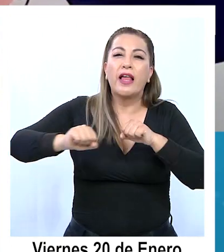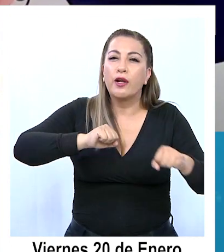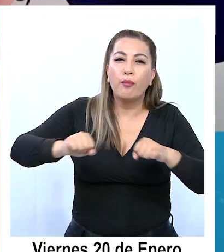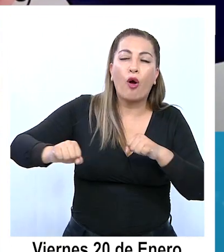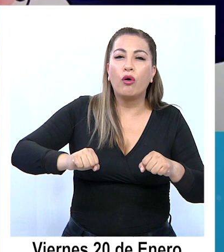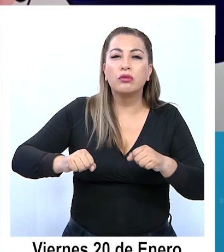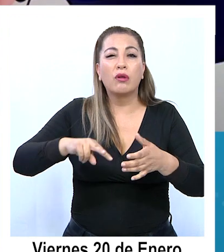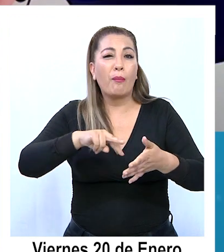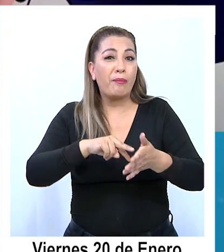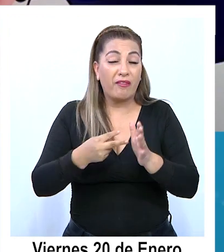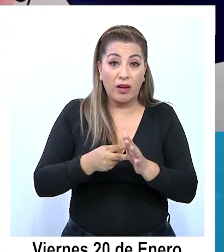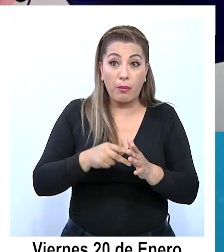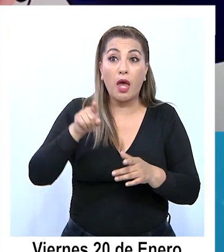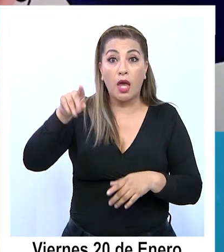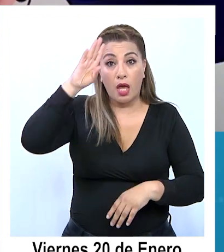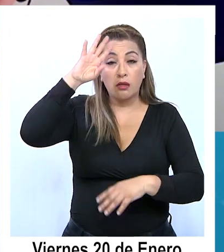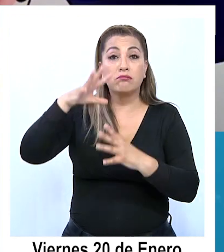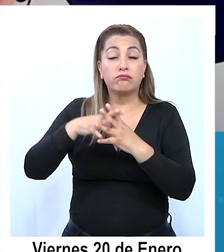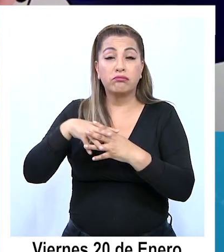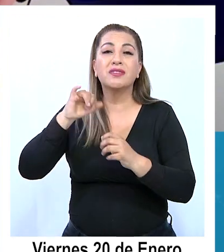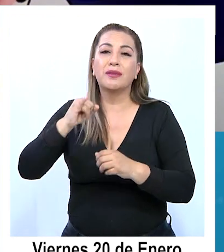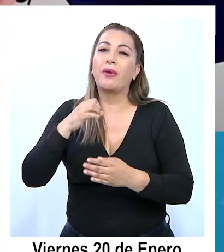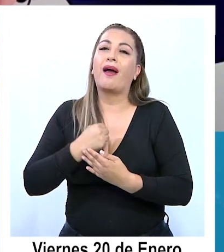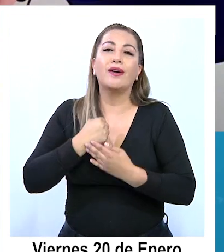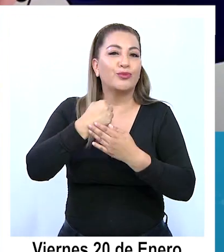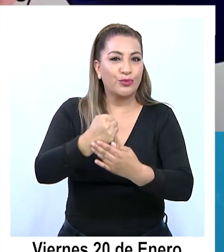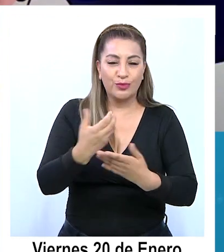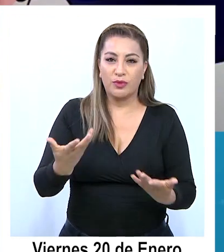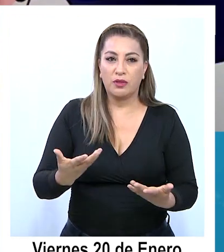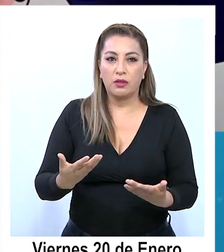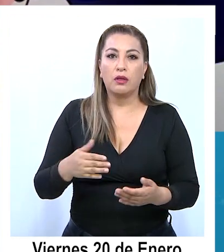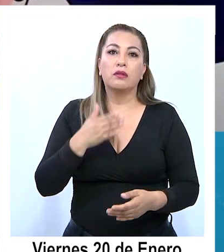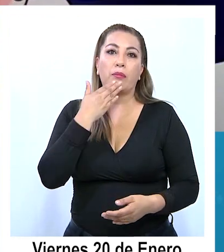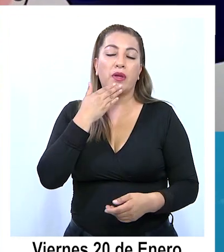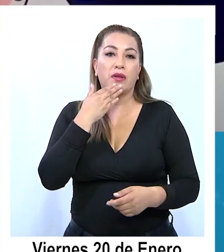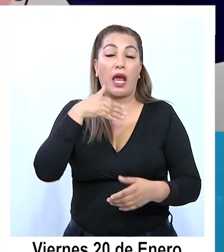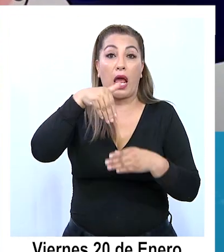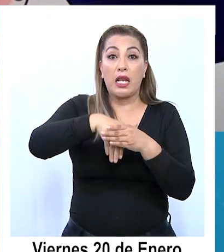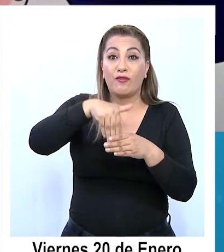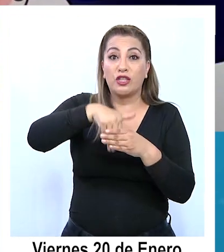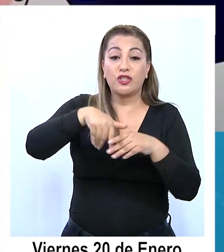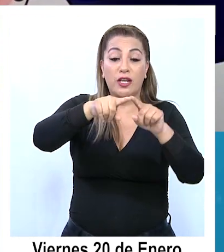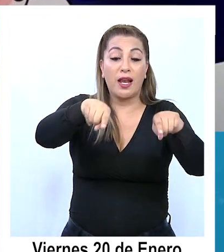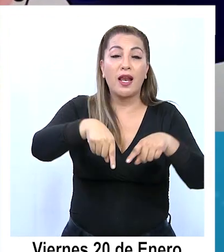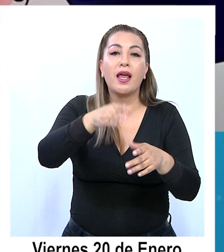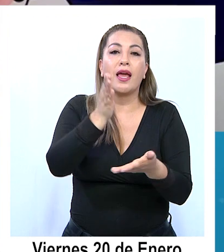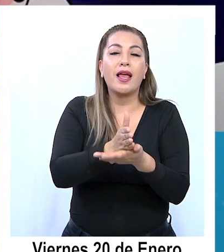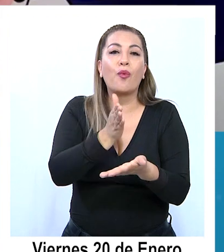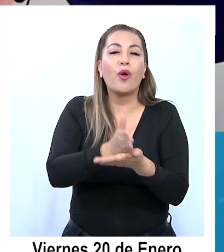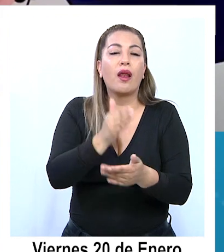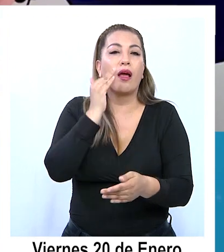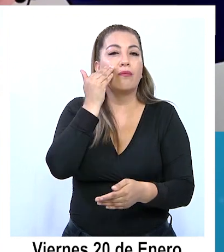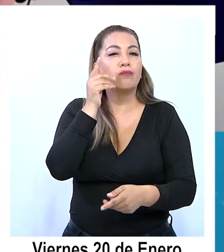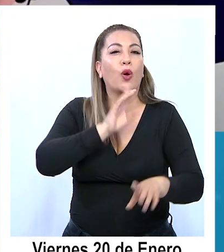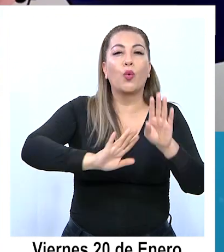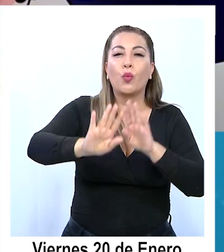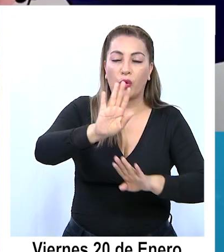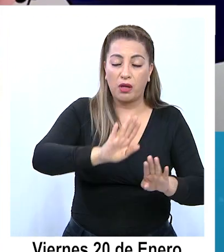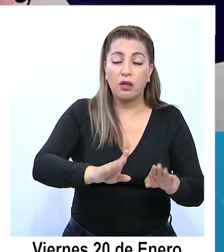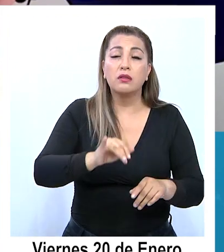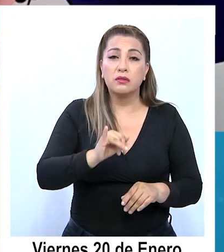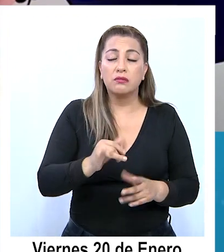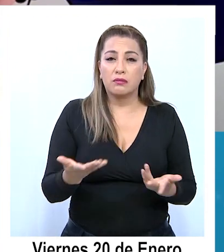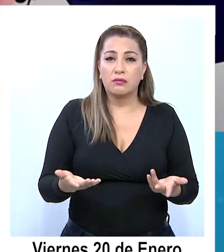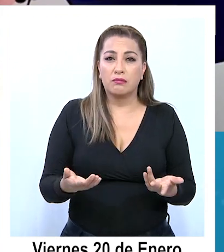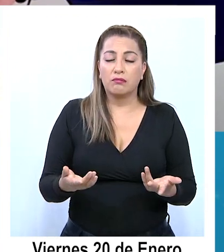graves crisis, por lo pronto cuando hay elecciones, cuidan los colegios. Entonces, yo no comparto de